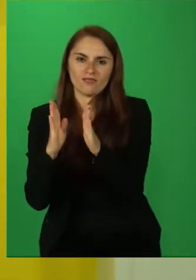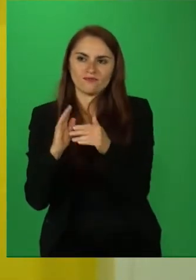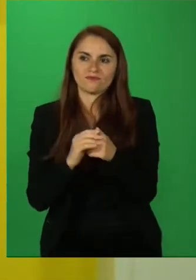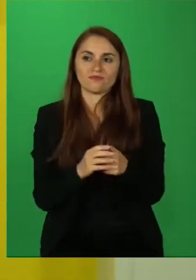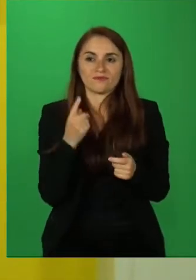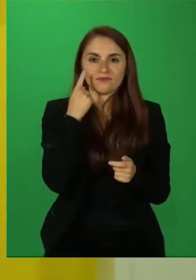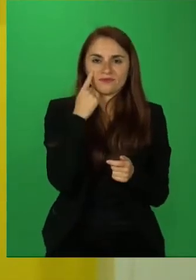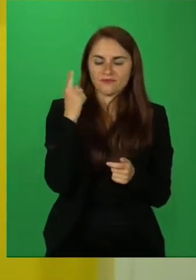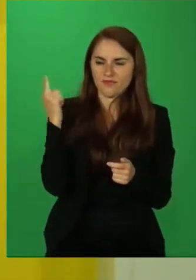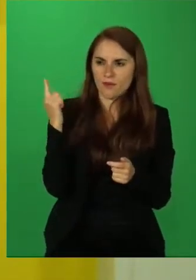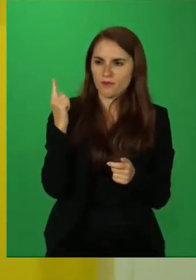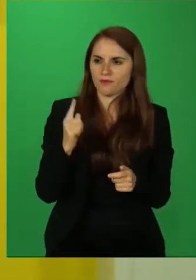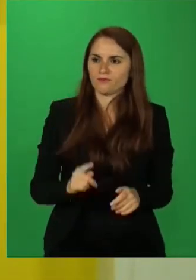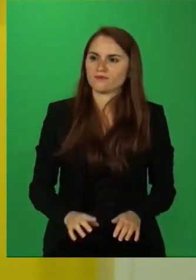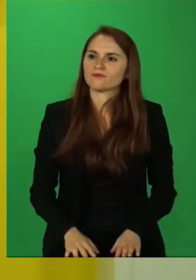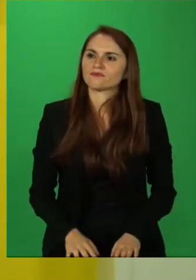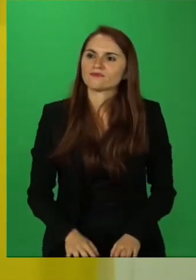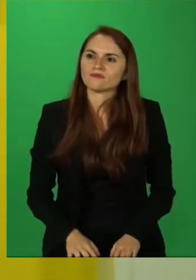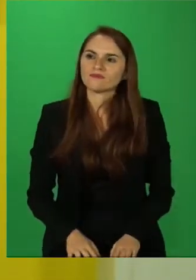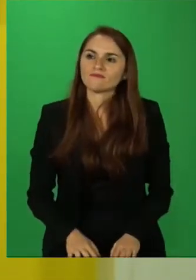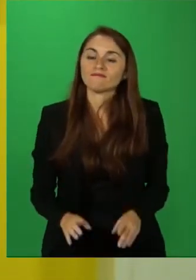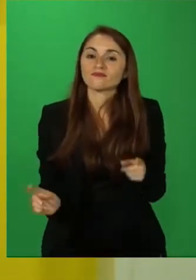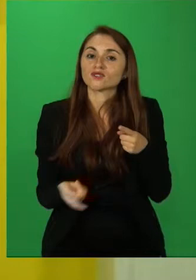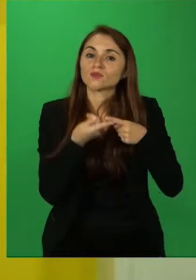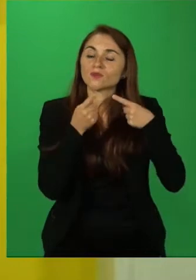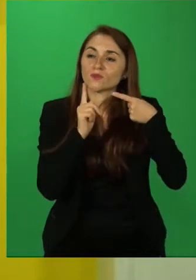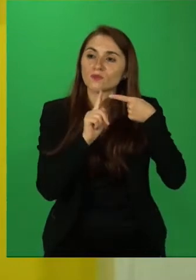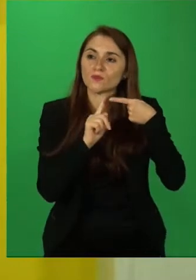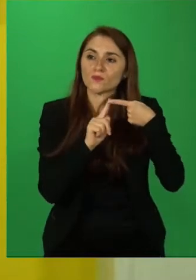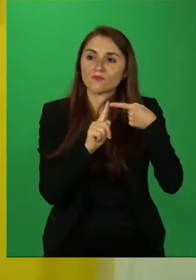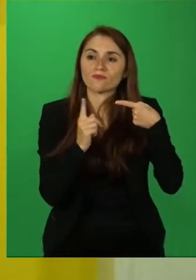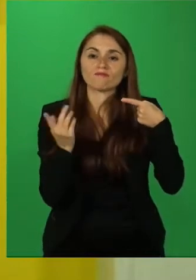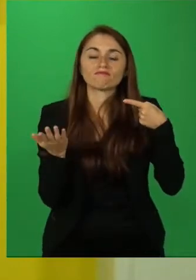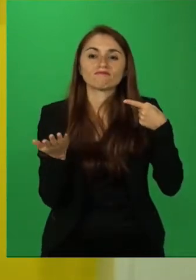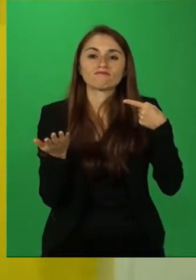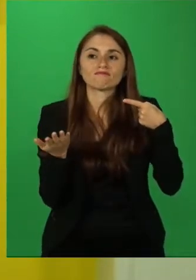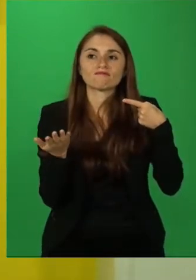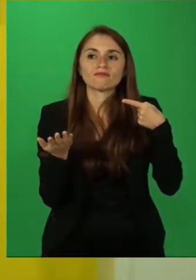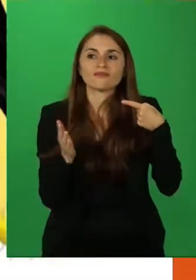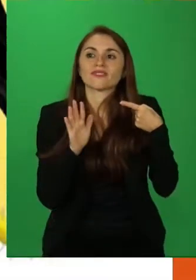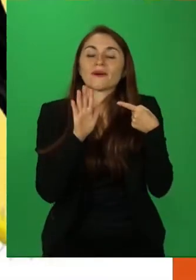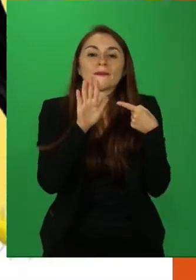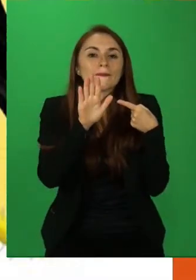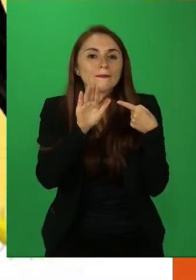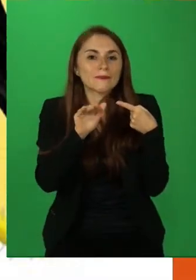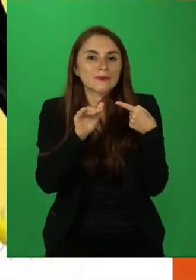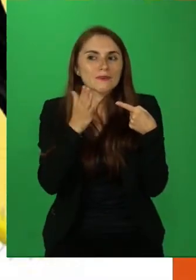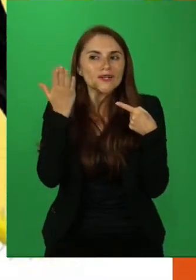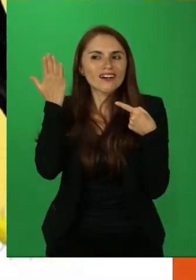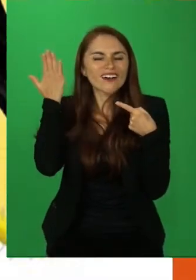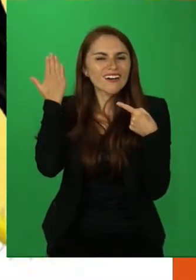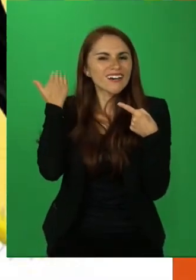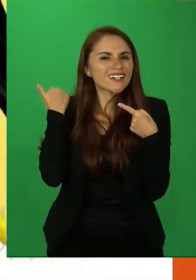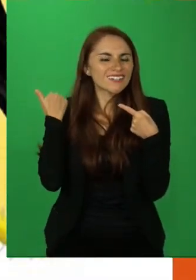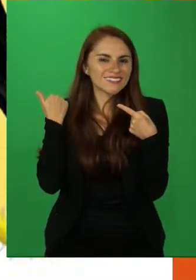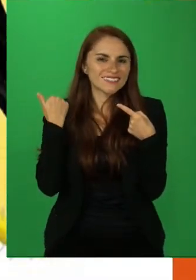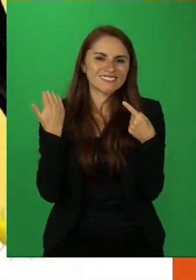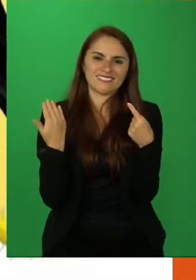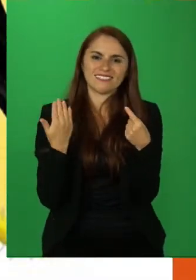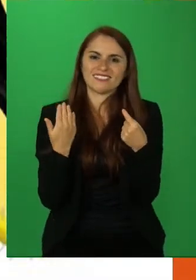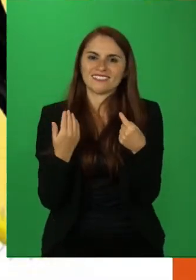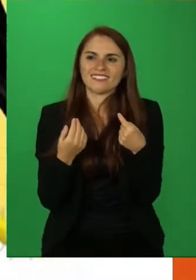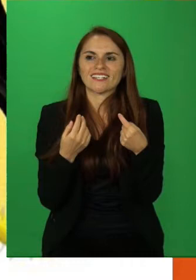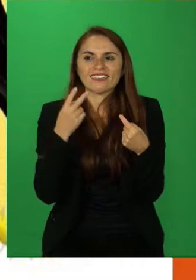Acompáñame. Vamos al paso número 1. Es el mismo paso que utilizábamos en